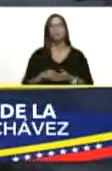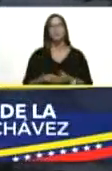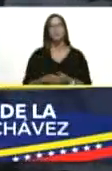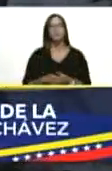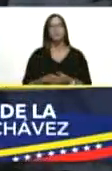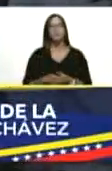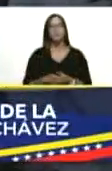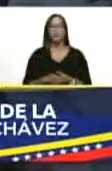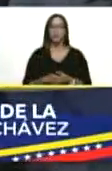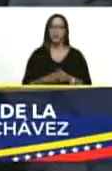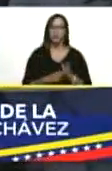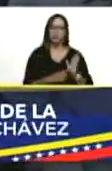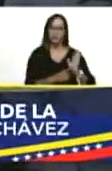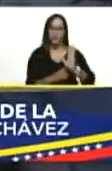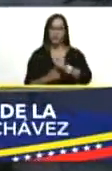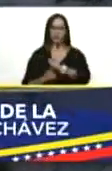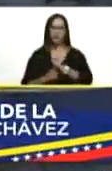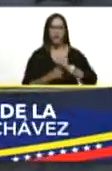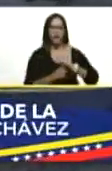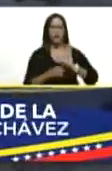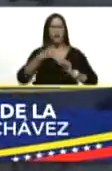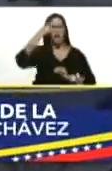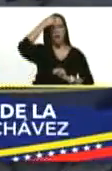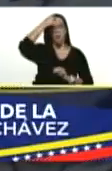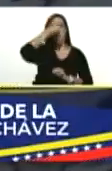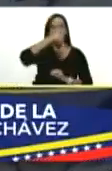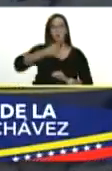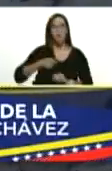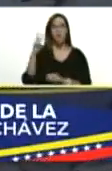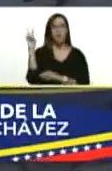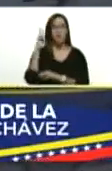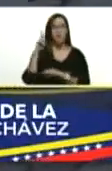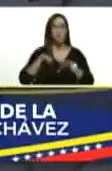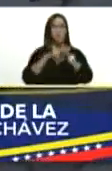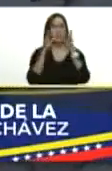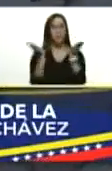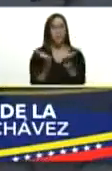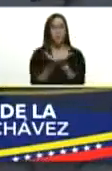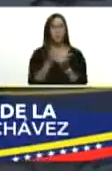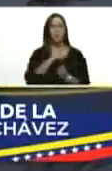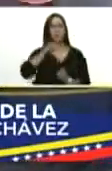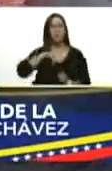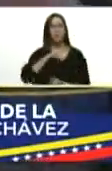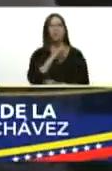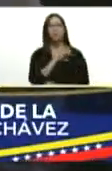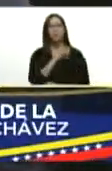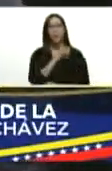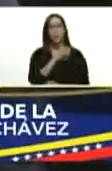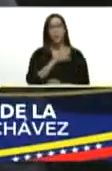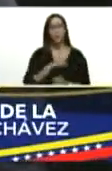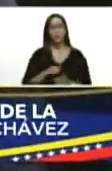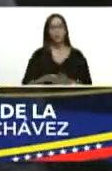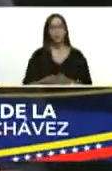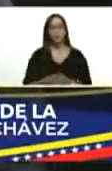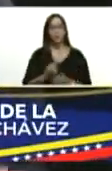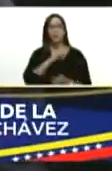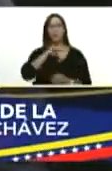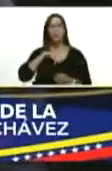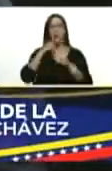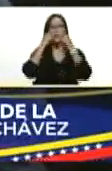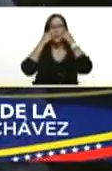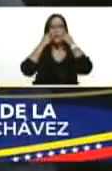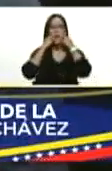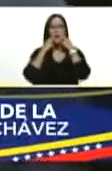a expresarle al pueblo de Venezuela y al mundo nuestro dolor, nuestras